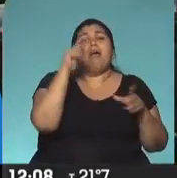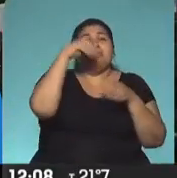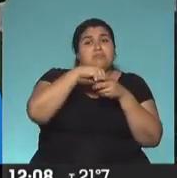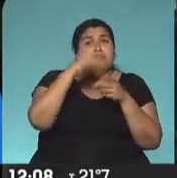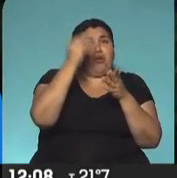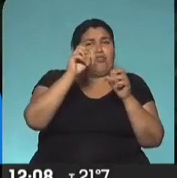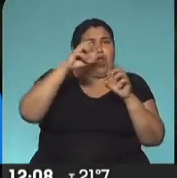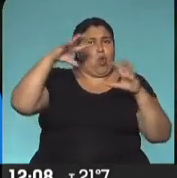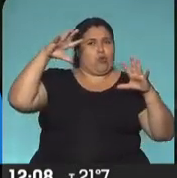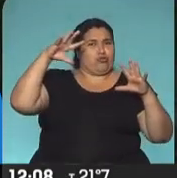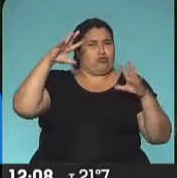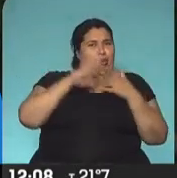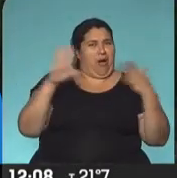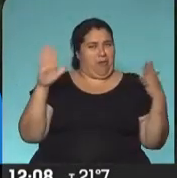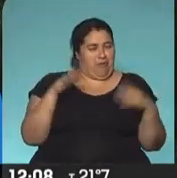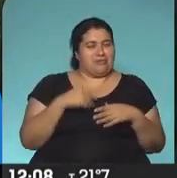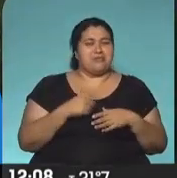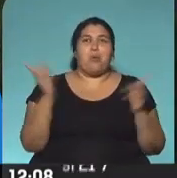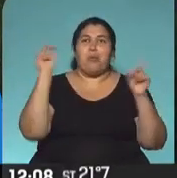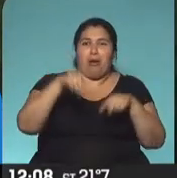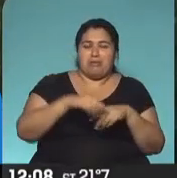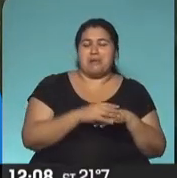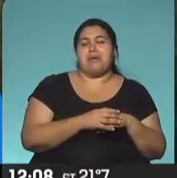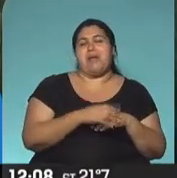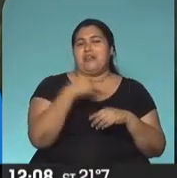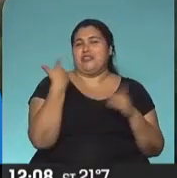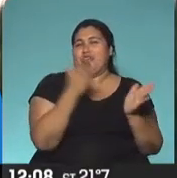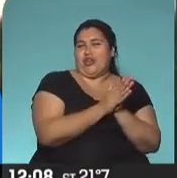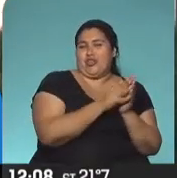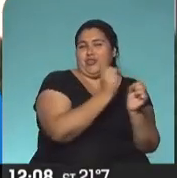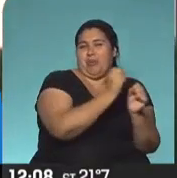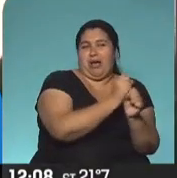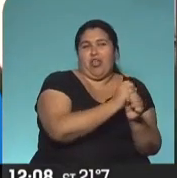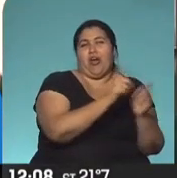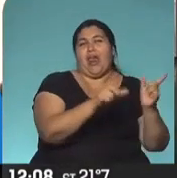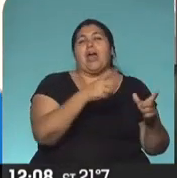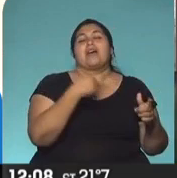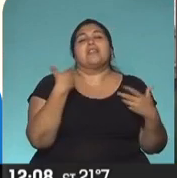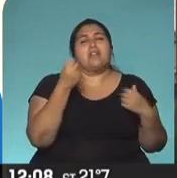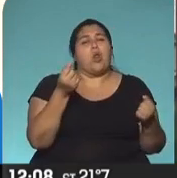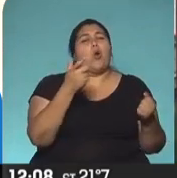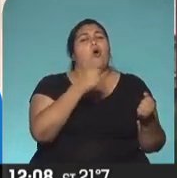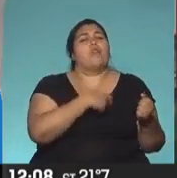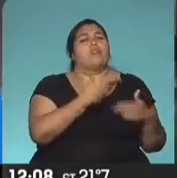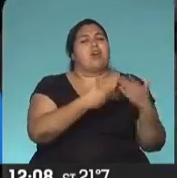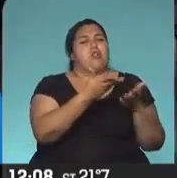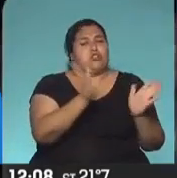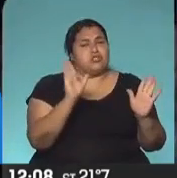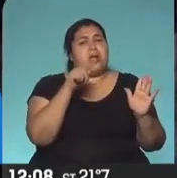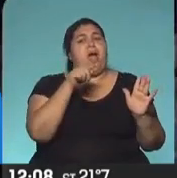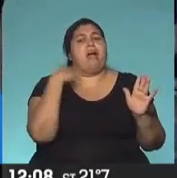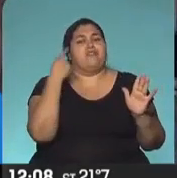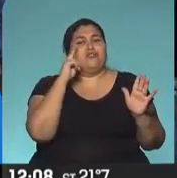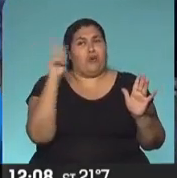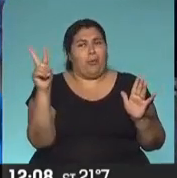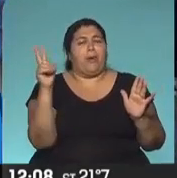Aires. Nosotros, con los trabajadores del Ministerio de Desarrollo y de Salud, hemos encendido Evita la noche del triunfo de Alberto